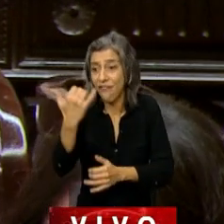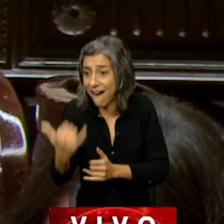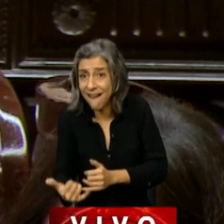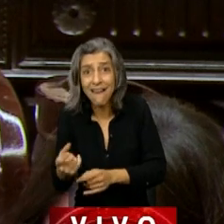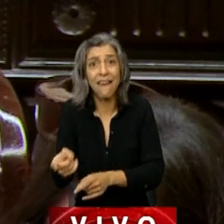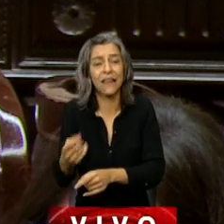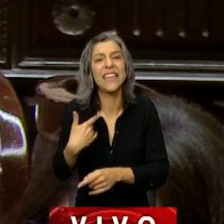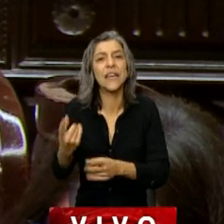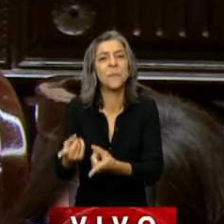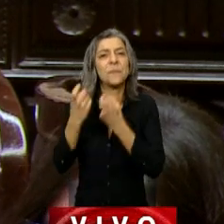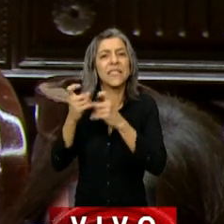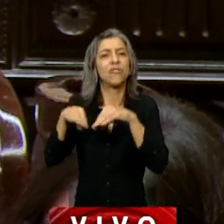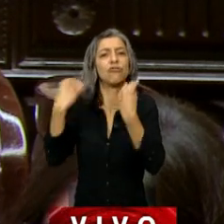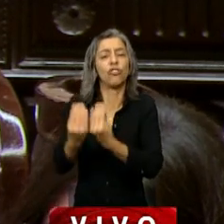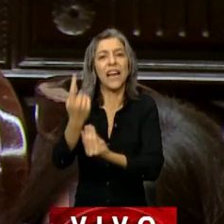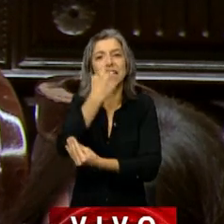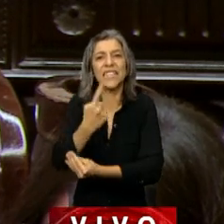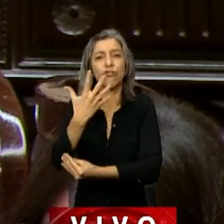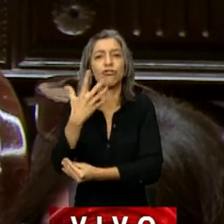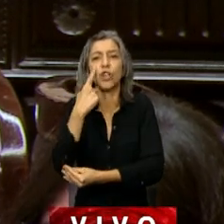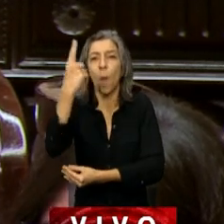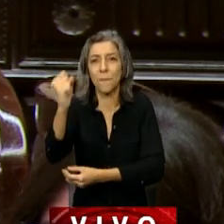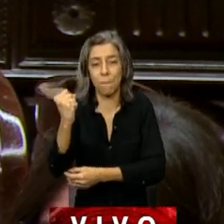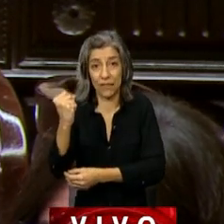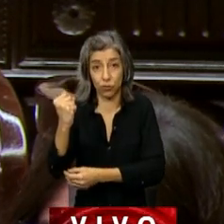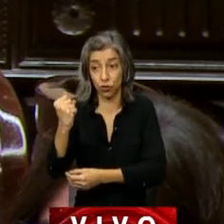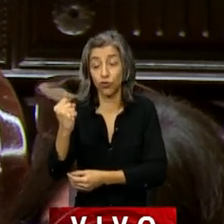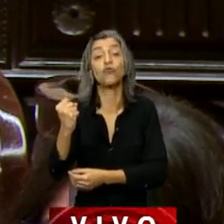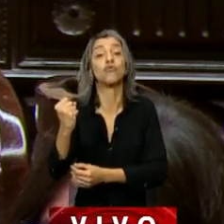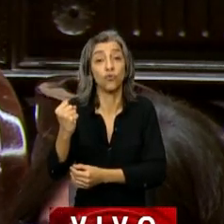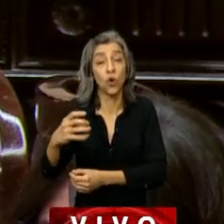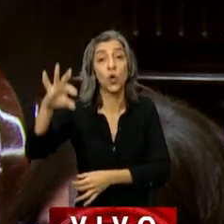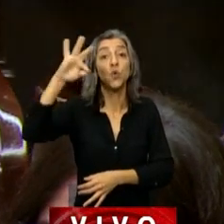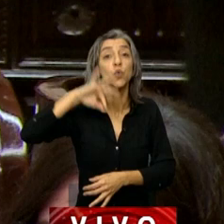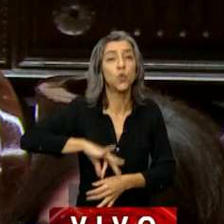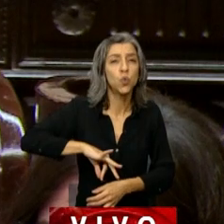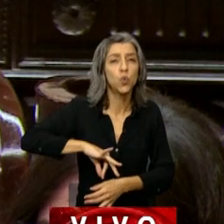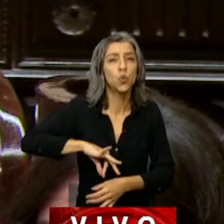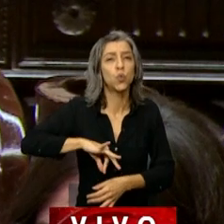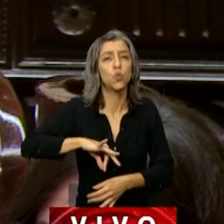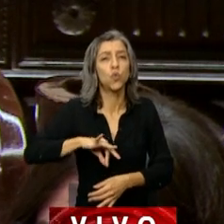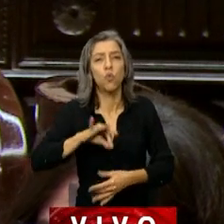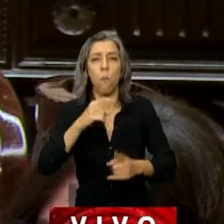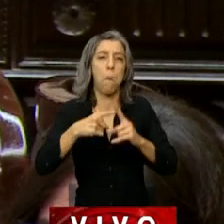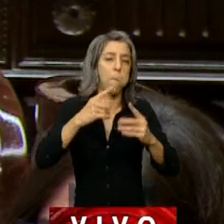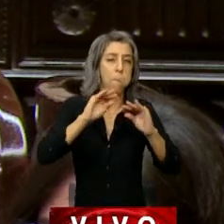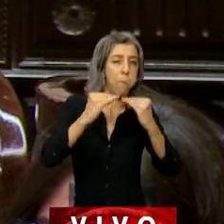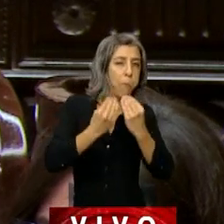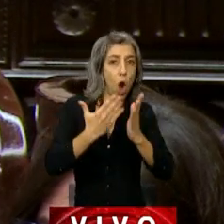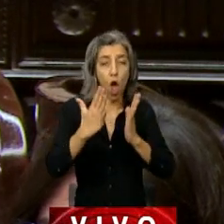totales 105 mil pesos y un salario promedio en la